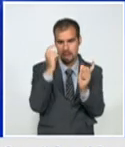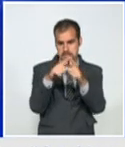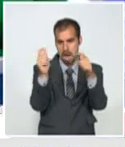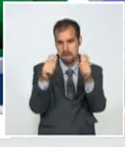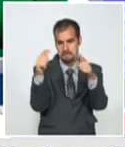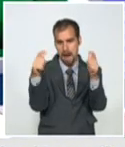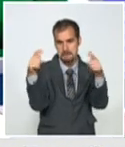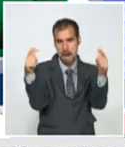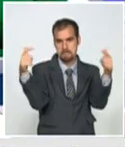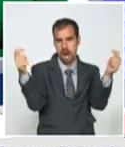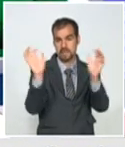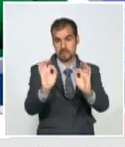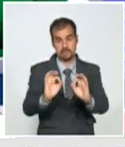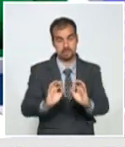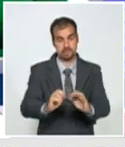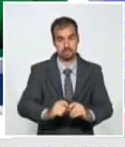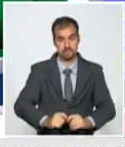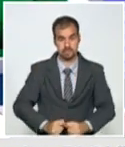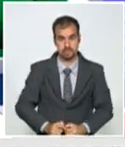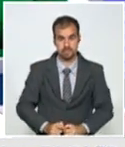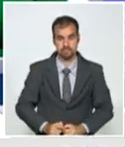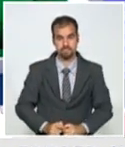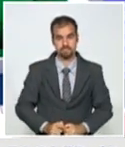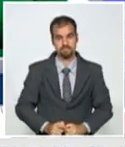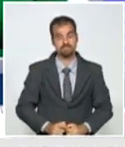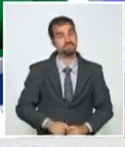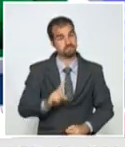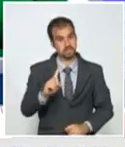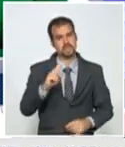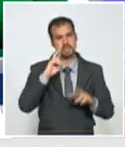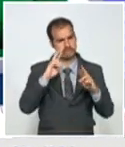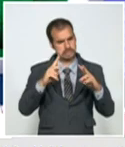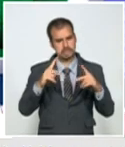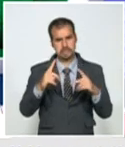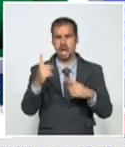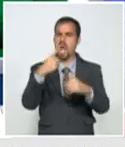sigue insistiendo por muchos países que además